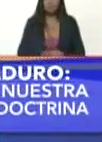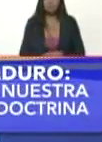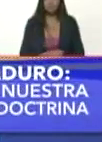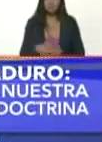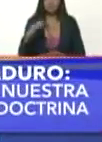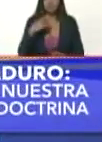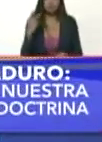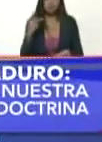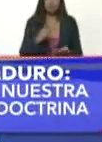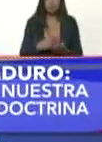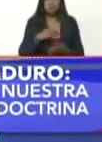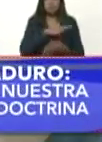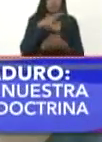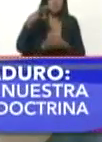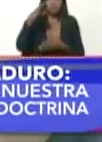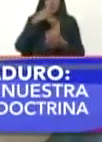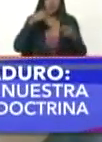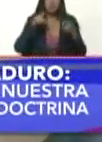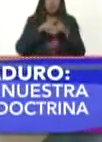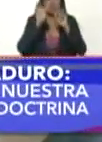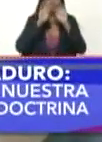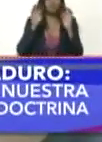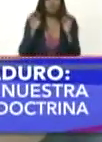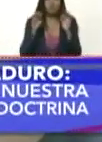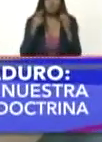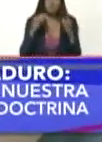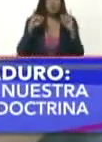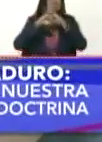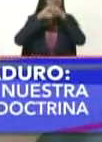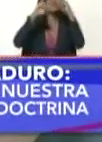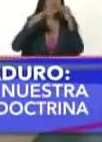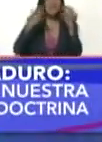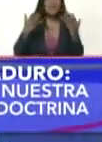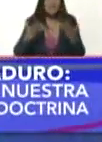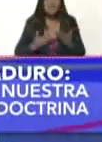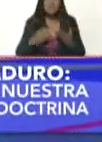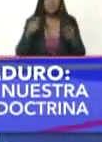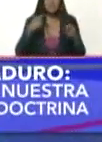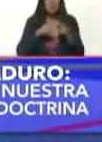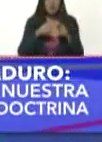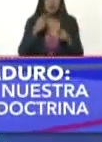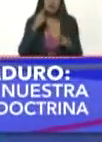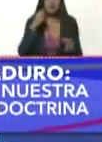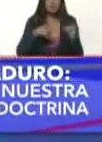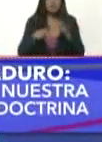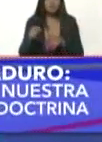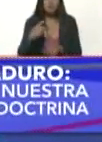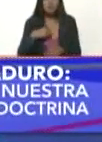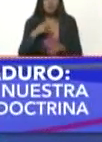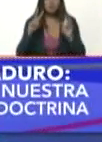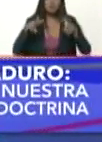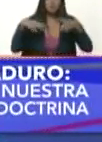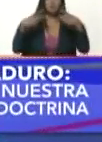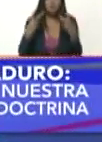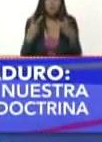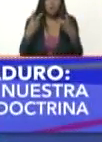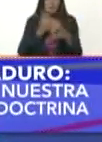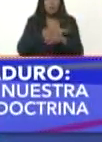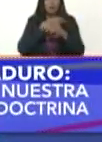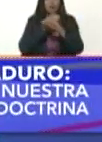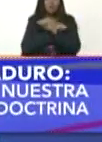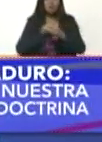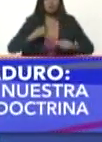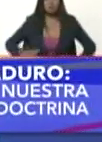donde esté su espíritu inmortal, debe estar feliz de que él sembró esta nueva Fuerza Armada Nacional